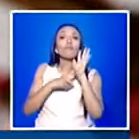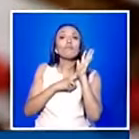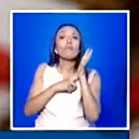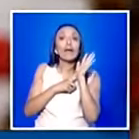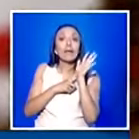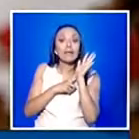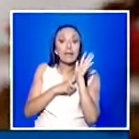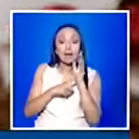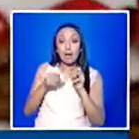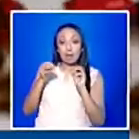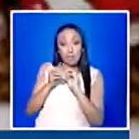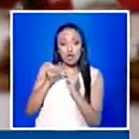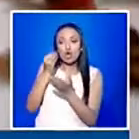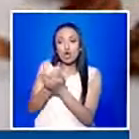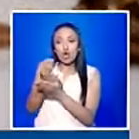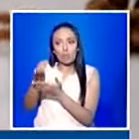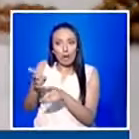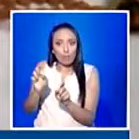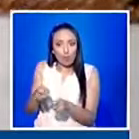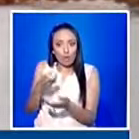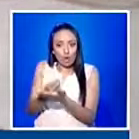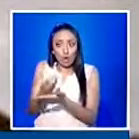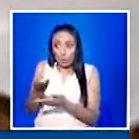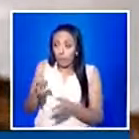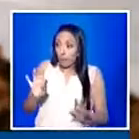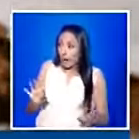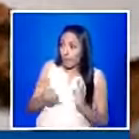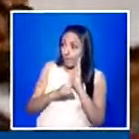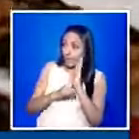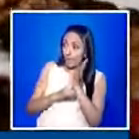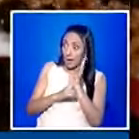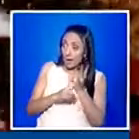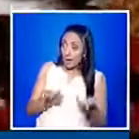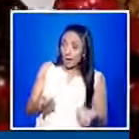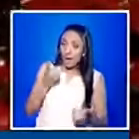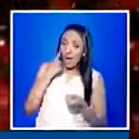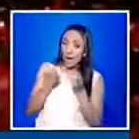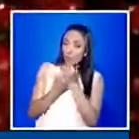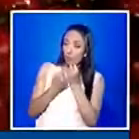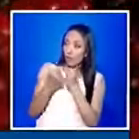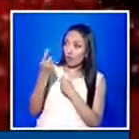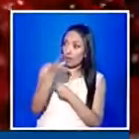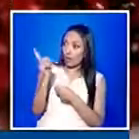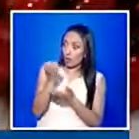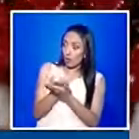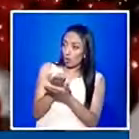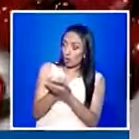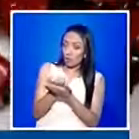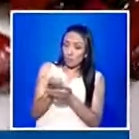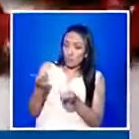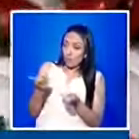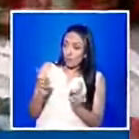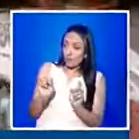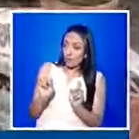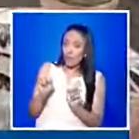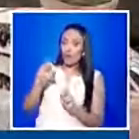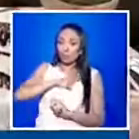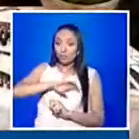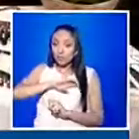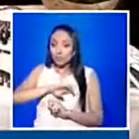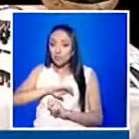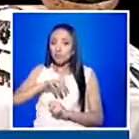todo consumir, comprar estos productos, estas artesanías para apoyar a la reactivación del consorcio de